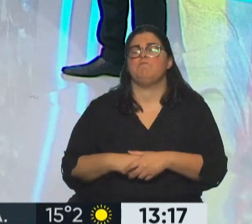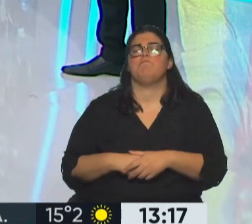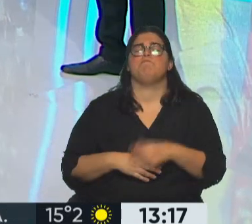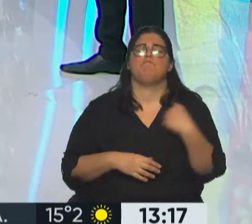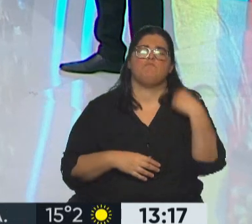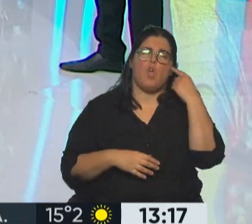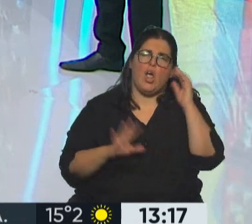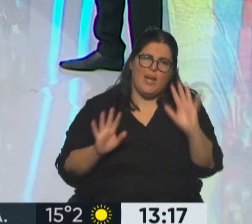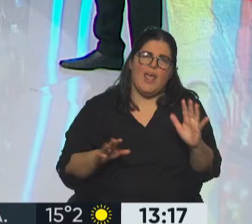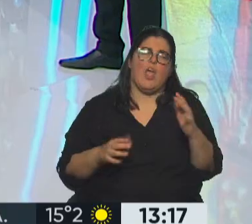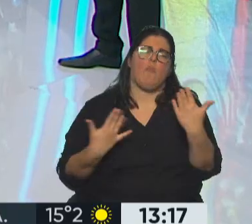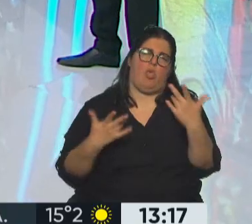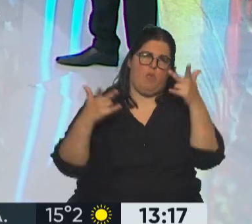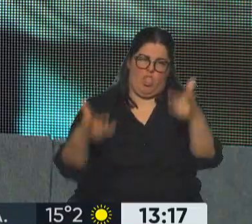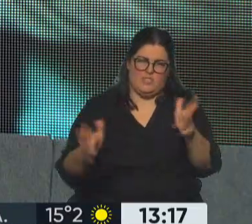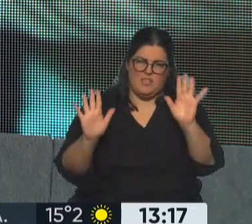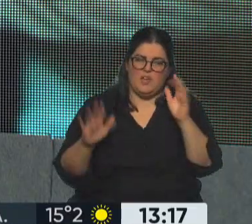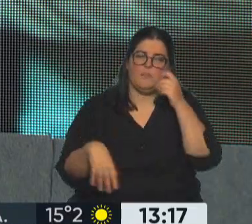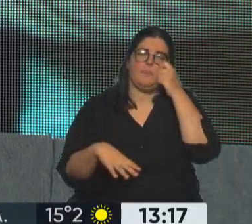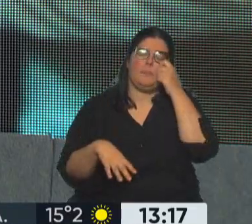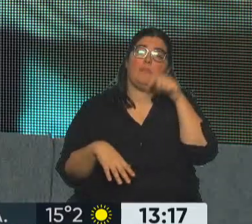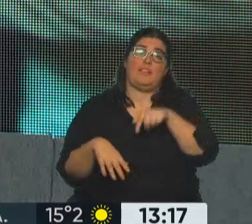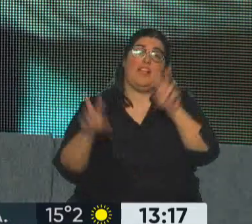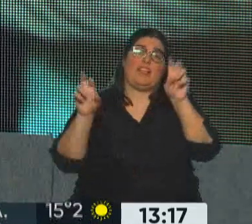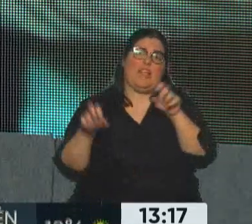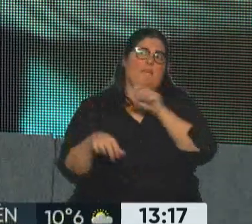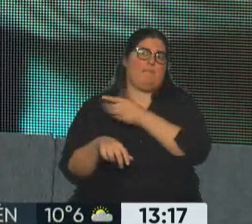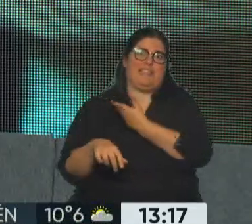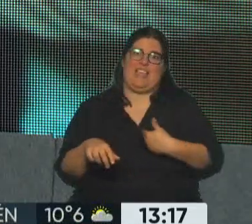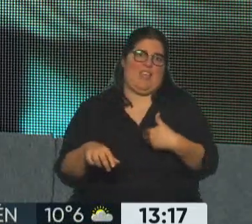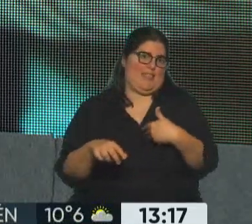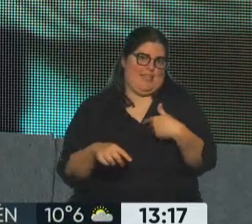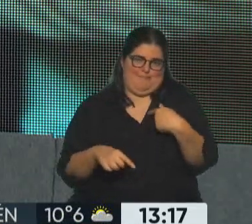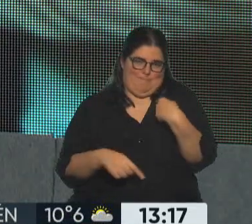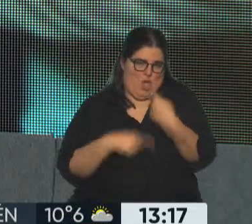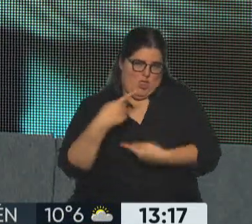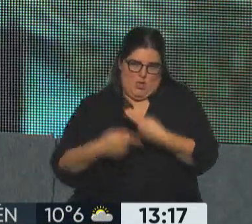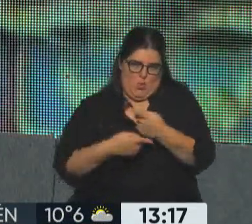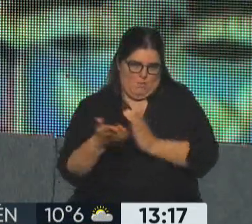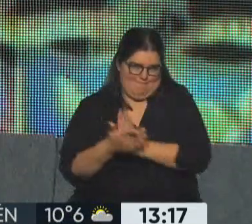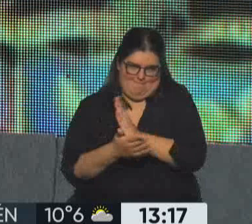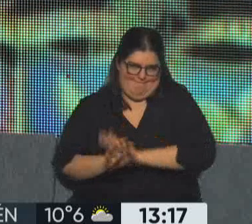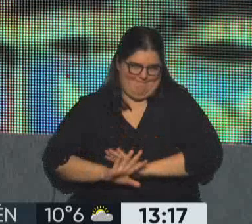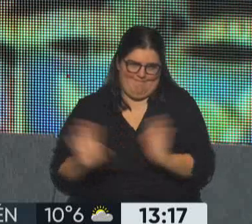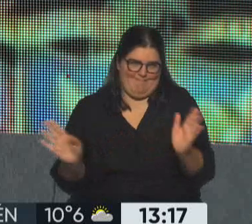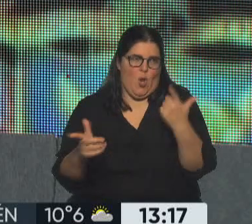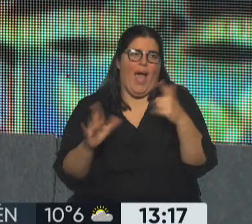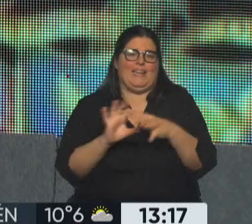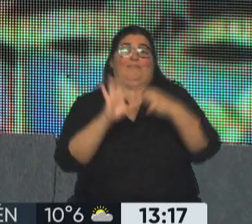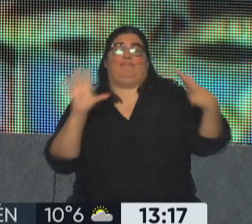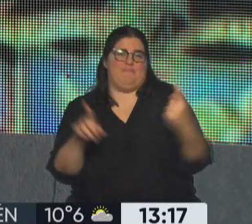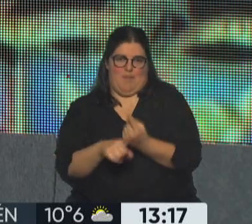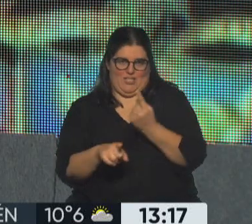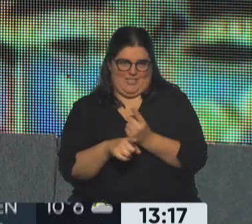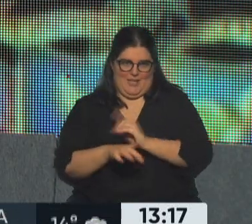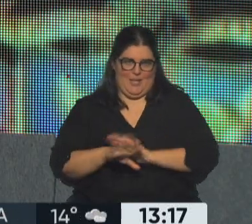decir que este tema lo va a acompañar, ¿no?, por el resto de su presidencia. Sí, claro, le ¿no? faltan 3 años todavía. Claro, digo, ya de por sí me parece que por